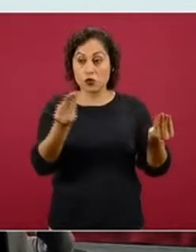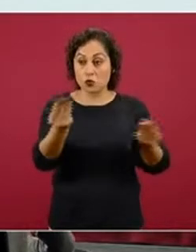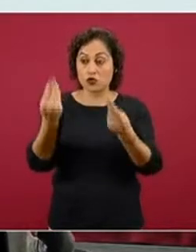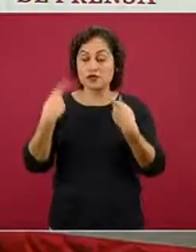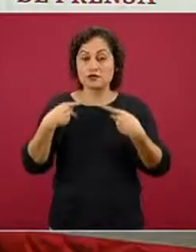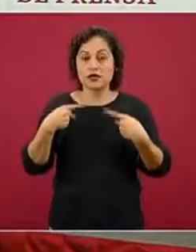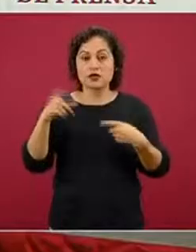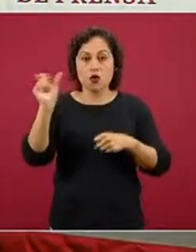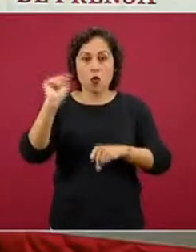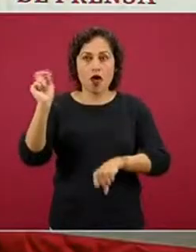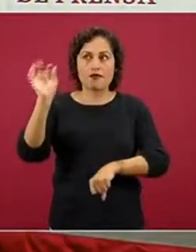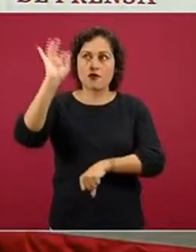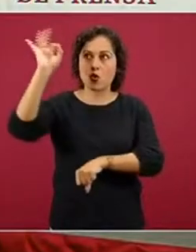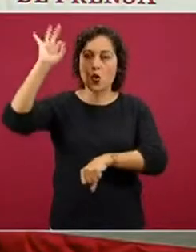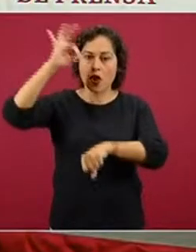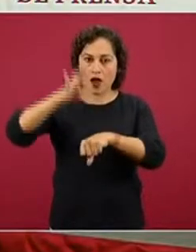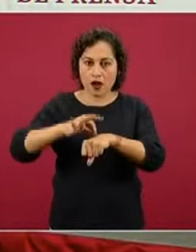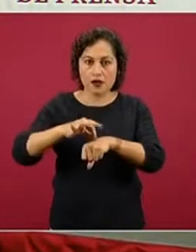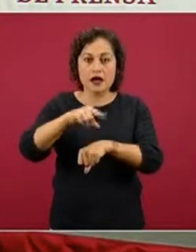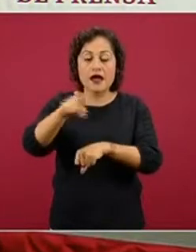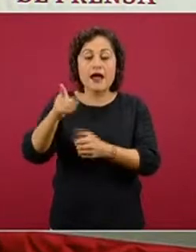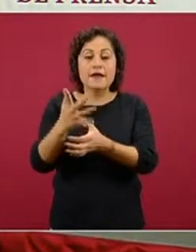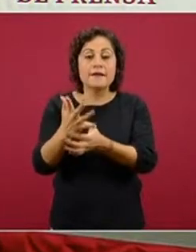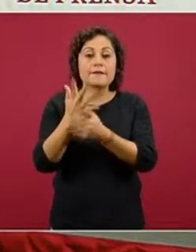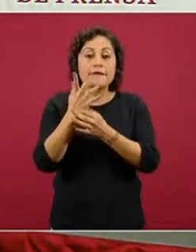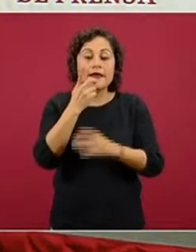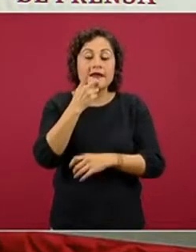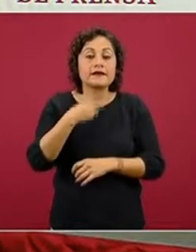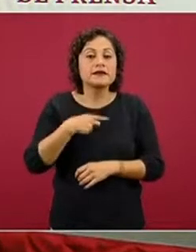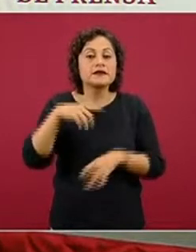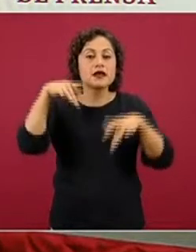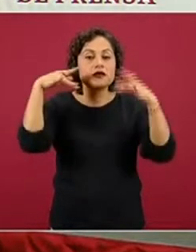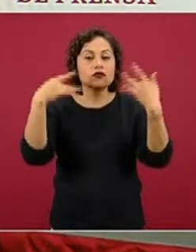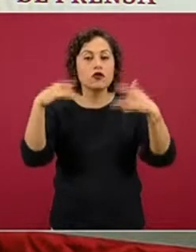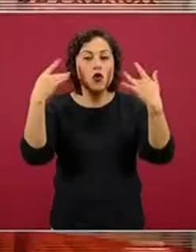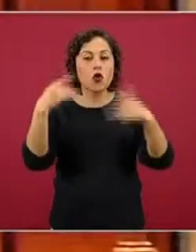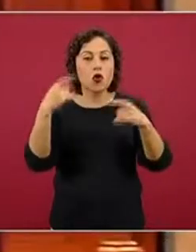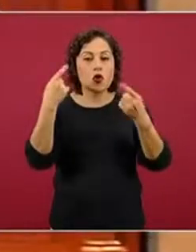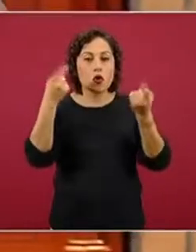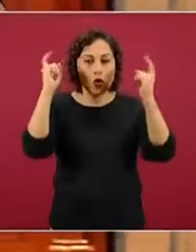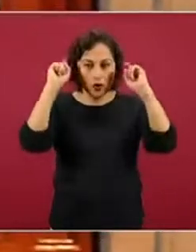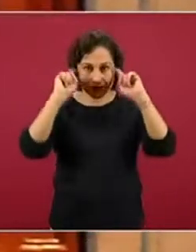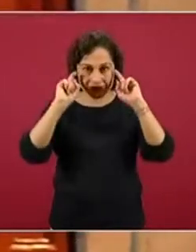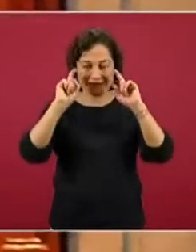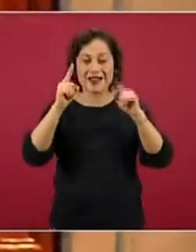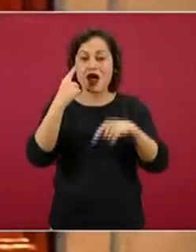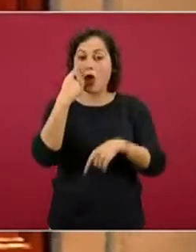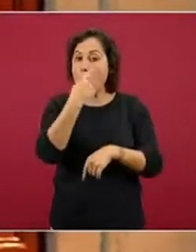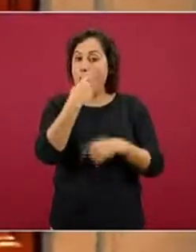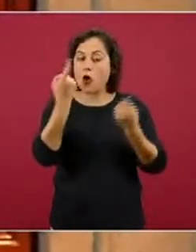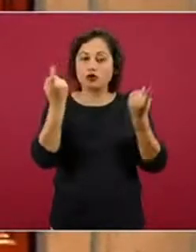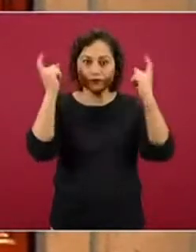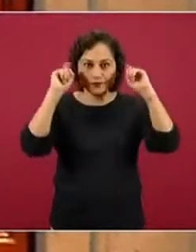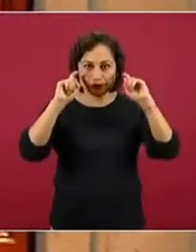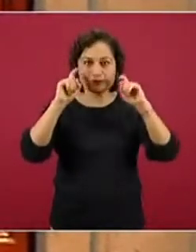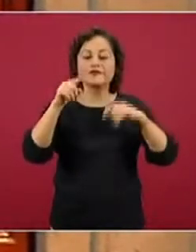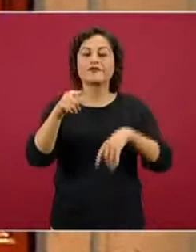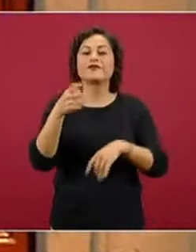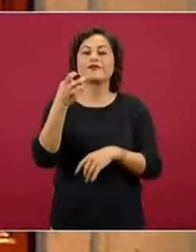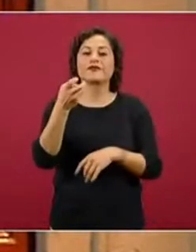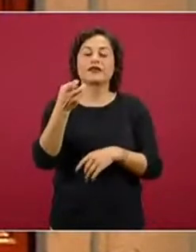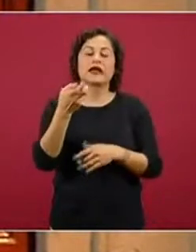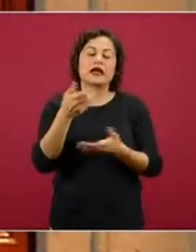tienen dolor detrás de los ojos. Nosotros lo conocemos como dolor retroocular, pero también hay gente que no